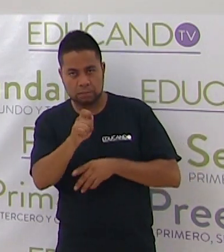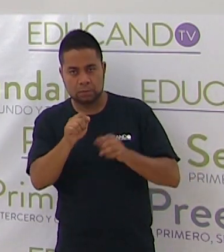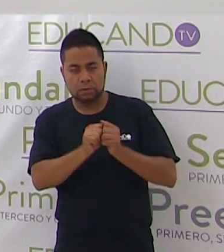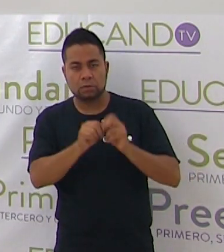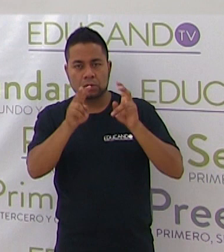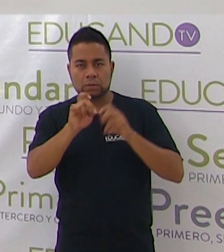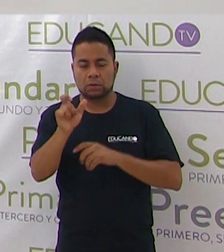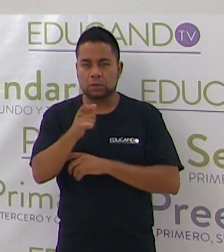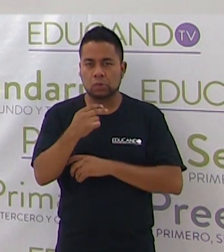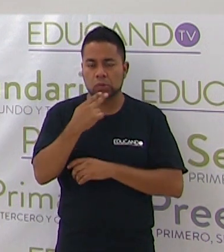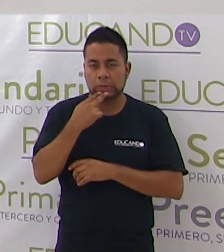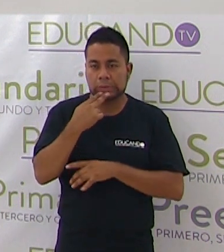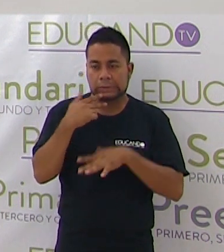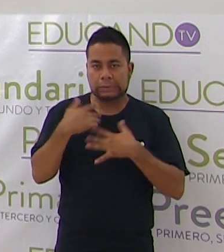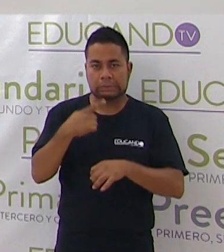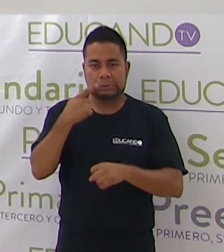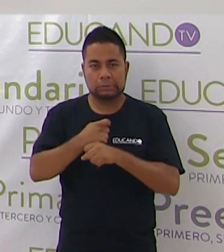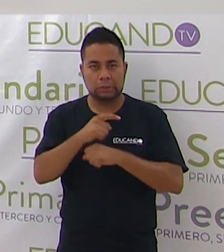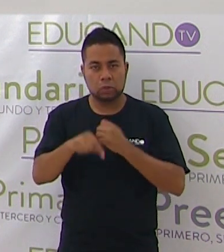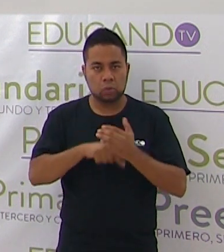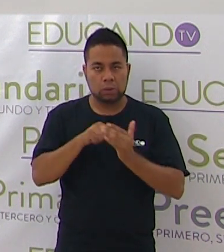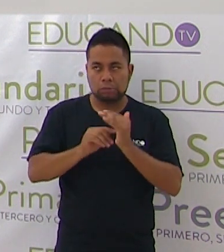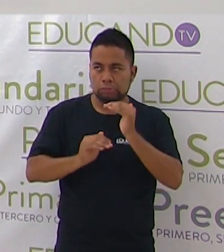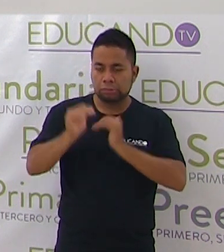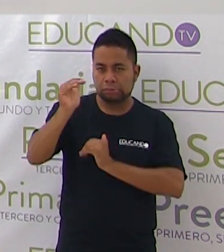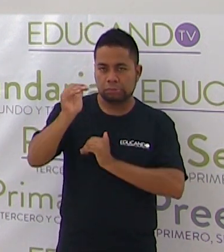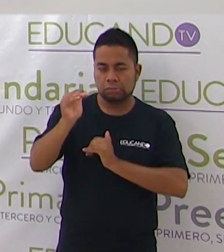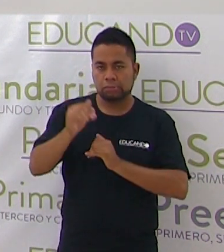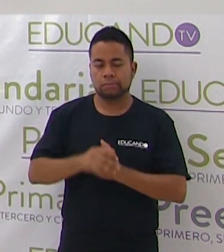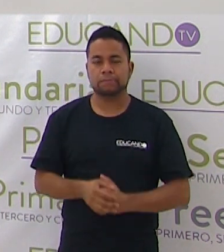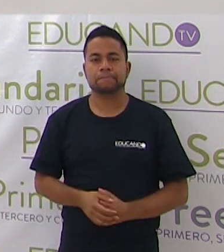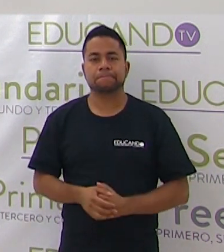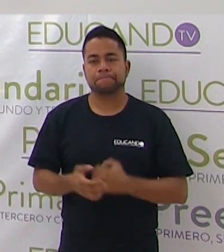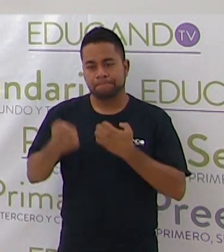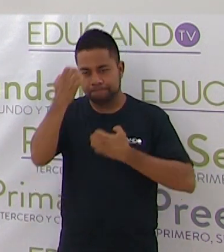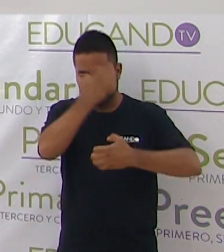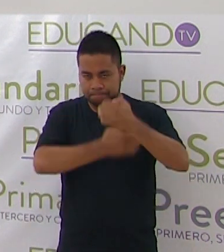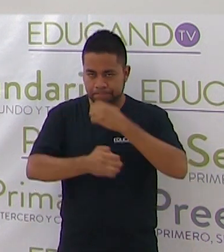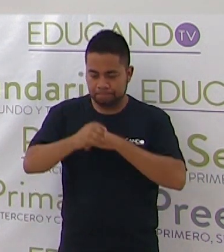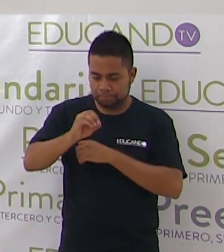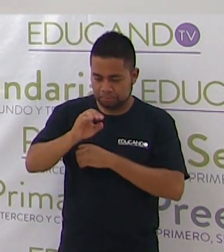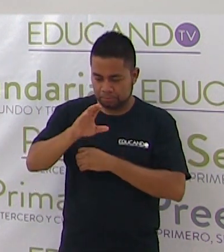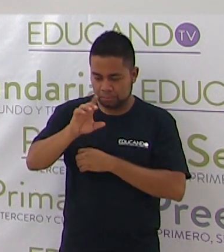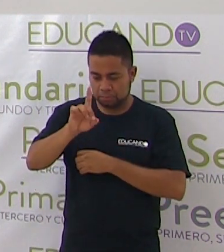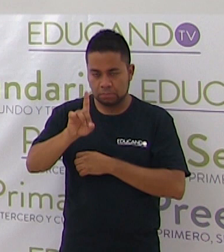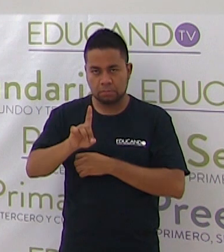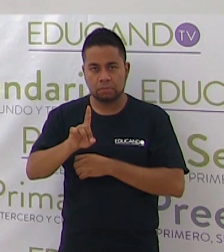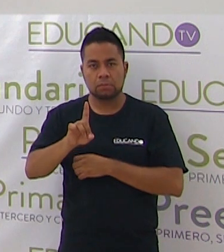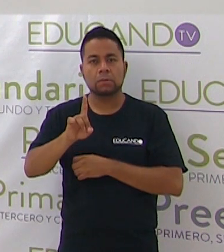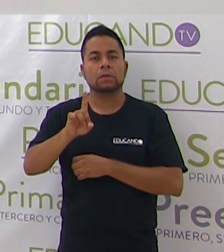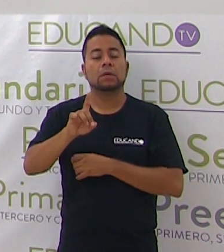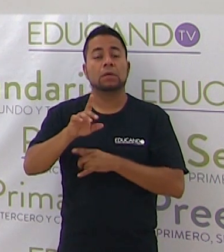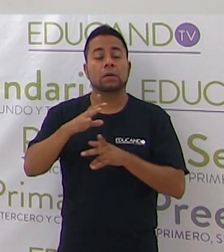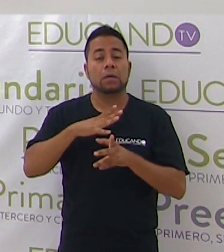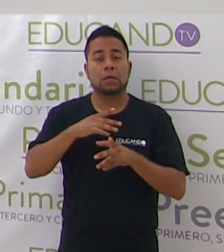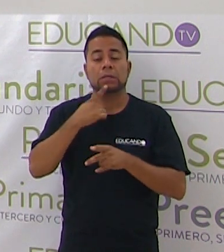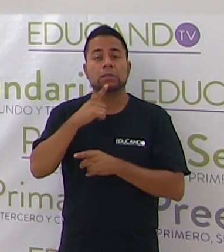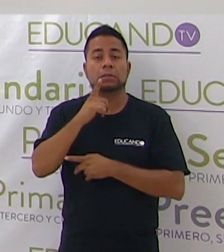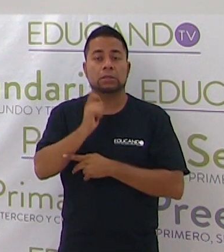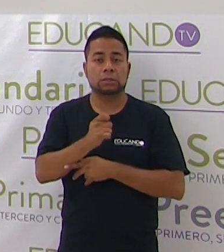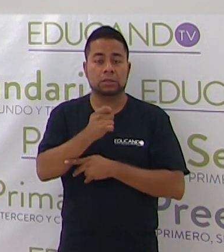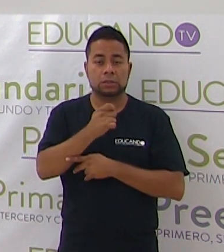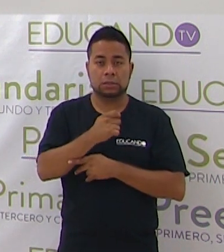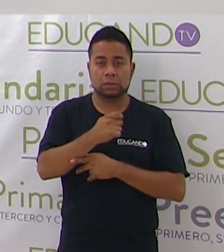cuando ocupamos el primer lugar. Bueno, el análisis efectuado por la OCDE entre los países miembros reporta que 2